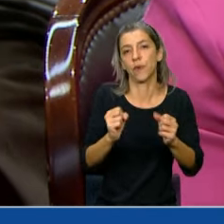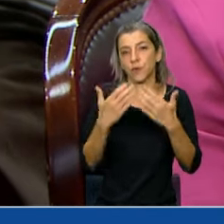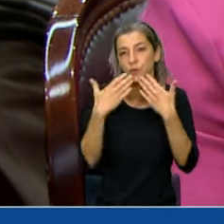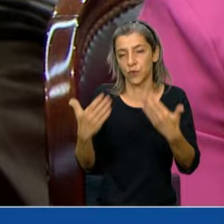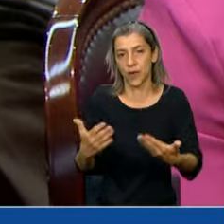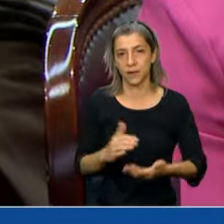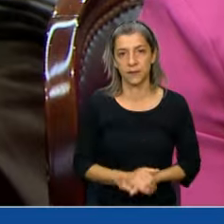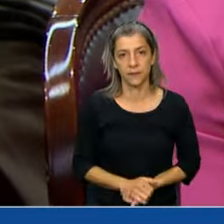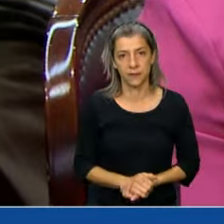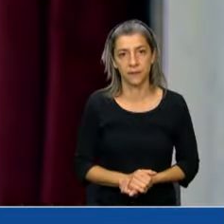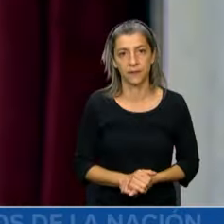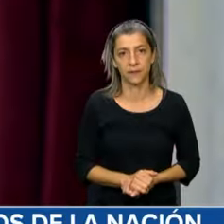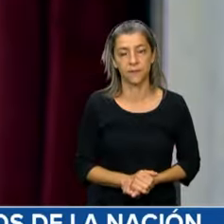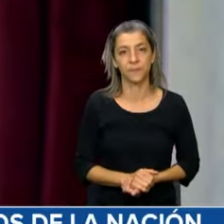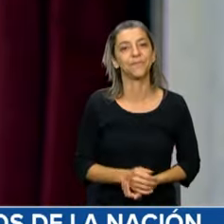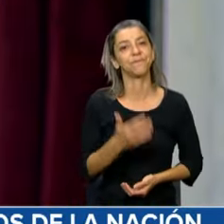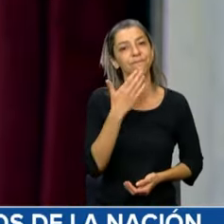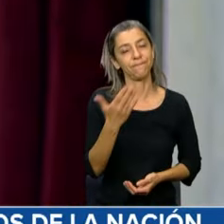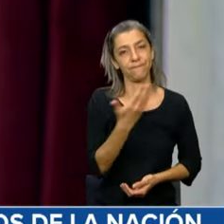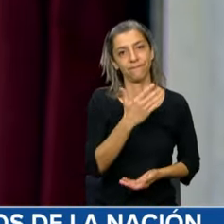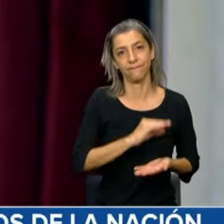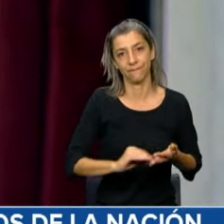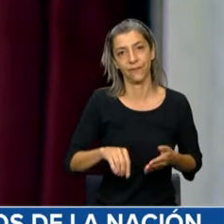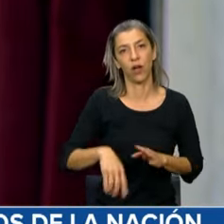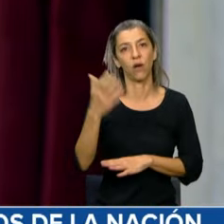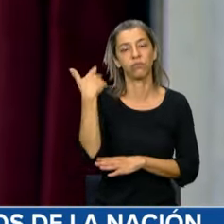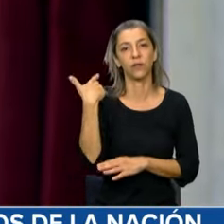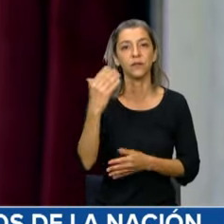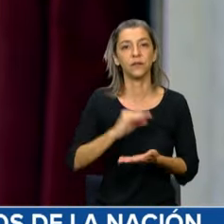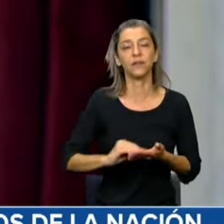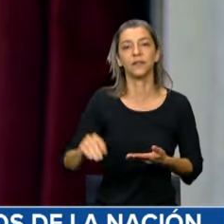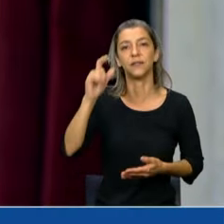gracias gracias diputada en uso de la palabra al diputado